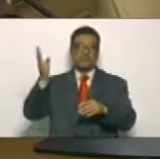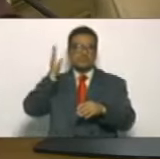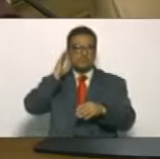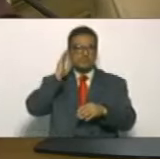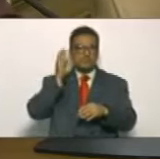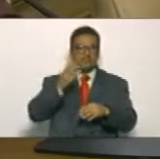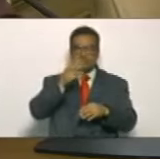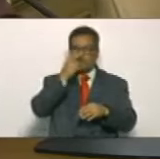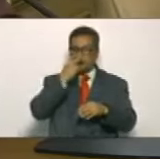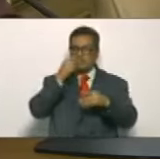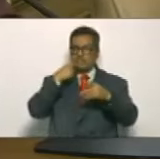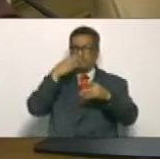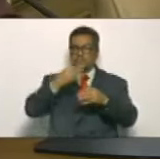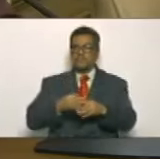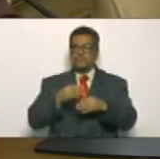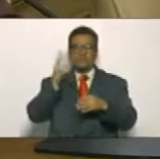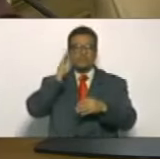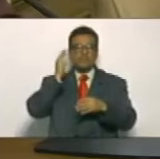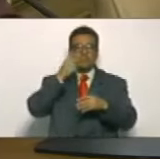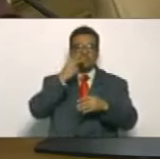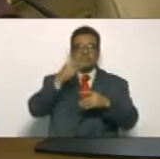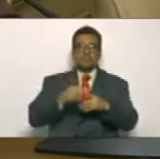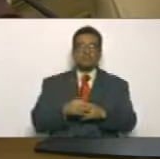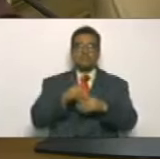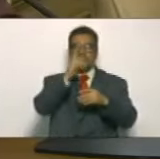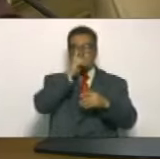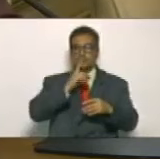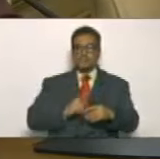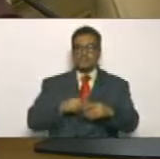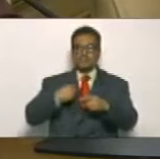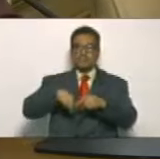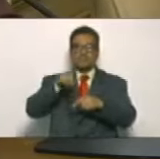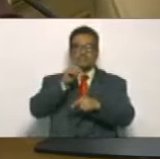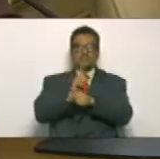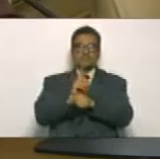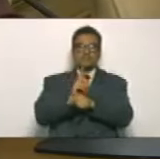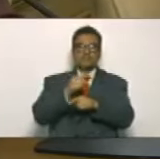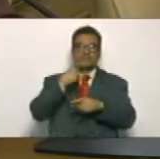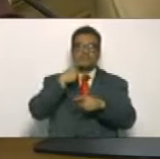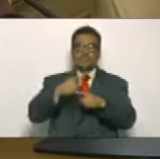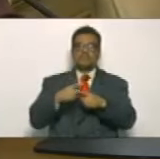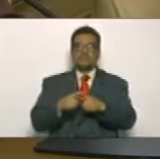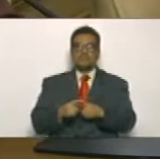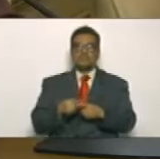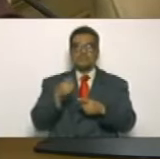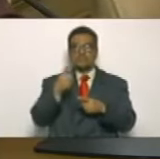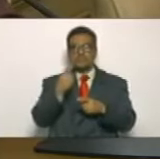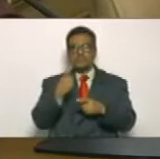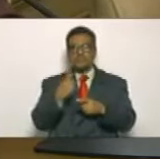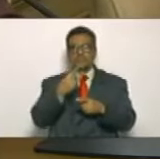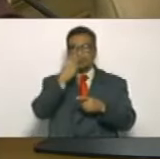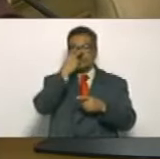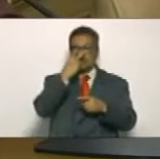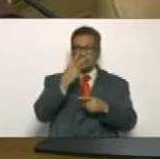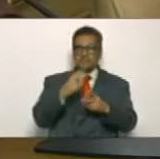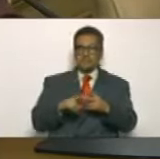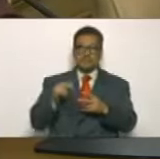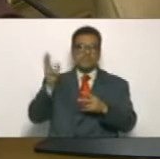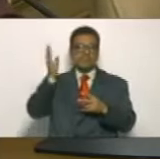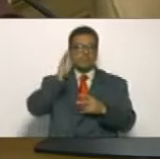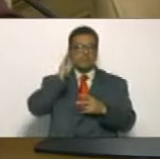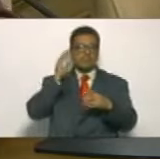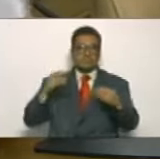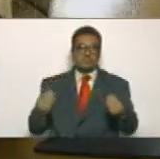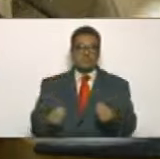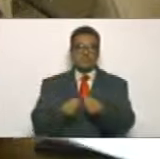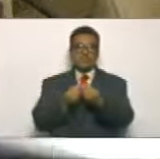sordociegas, entendiéndose la sordoceguera como una discapacidad única que consiste en una deficiencia visual y auditiva